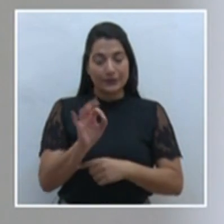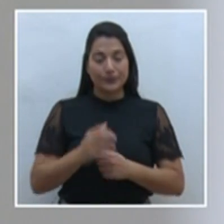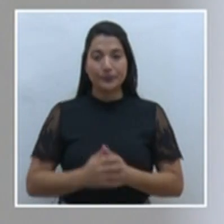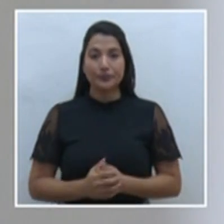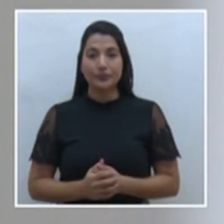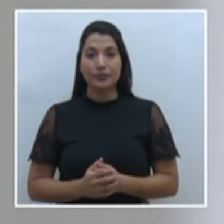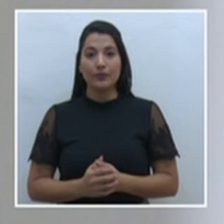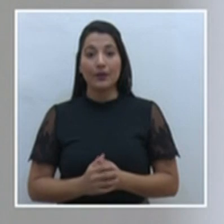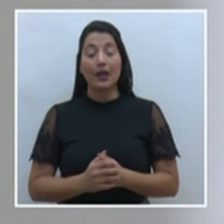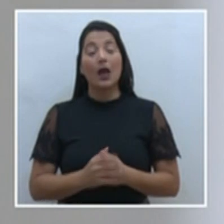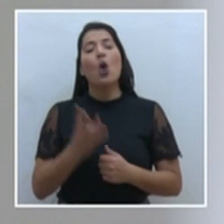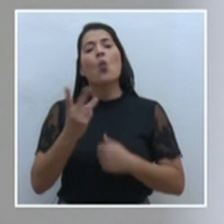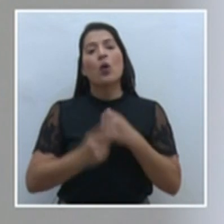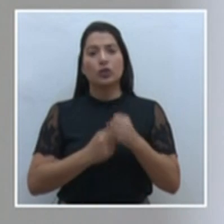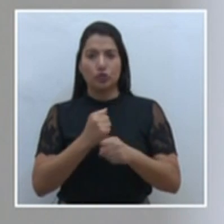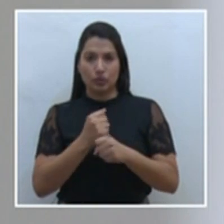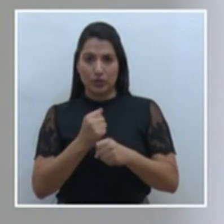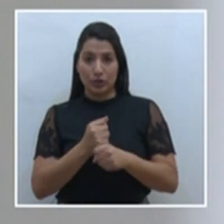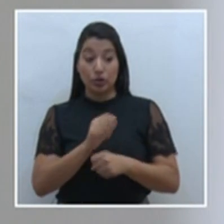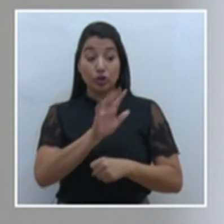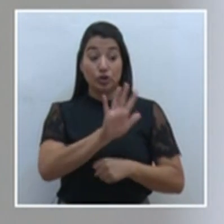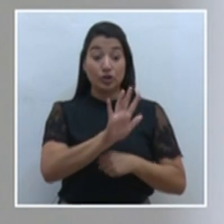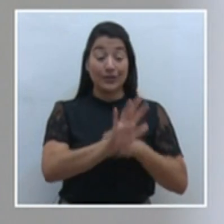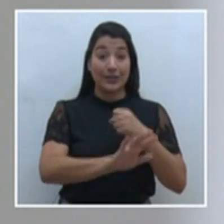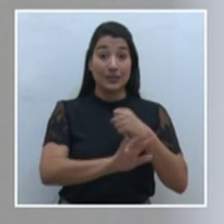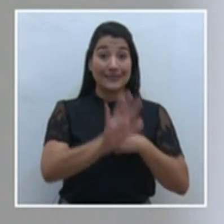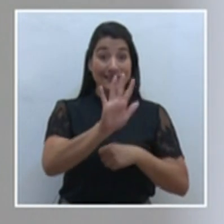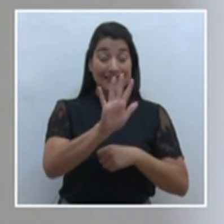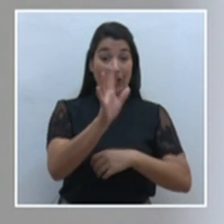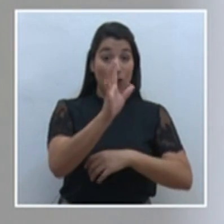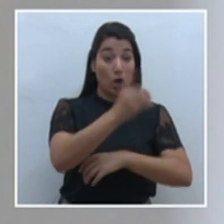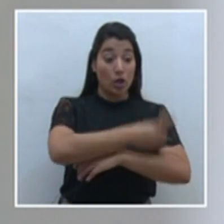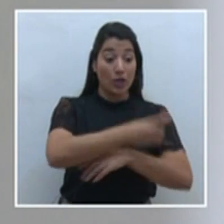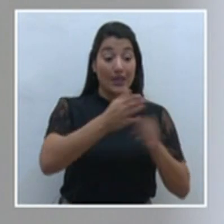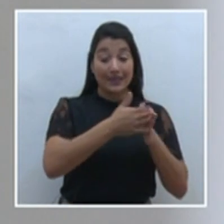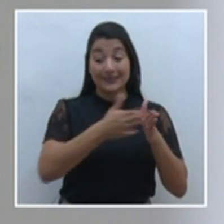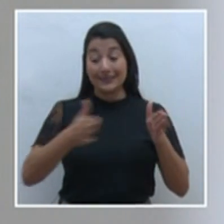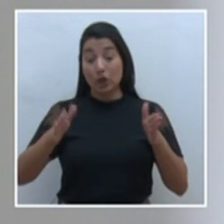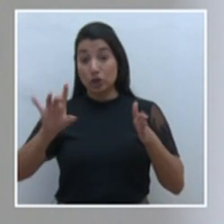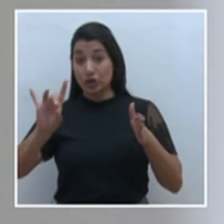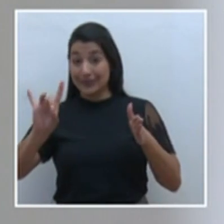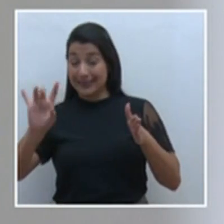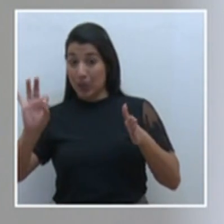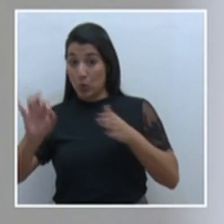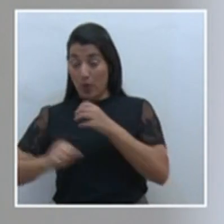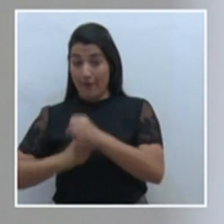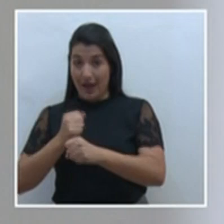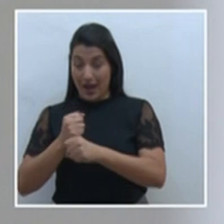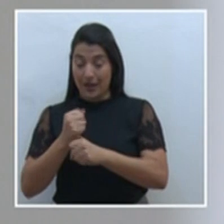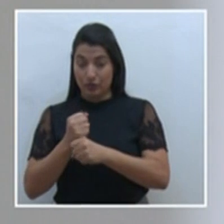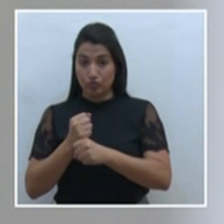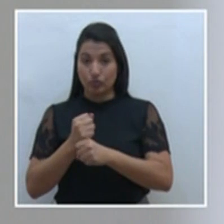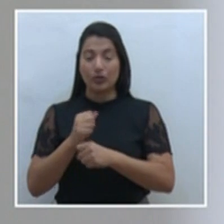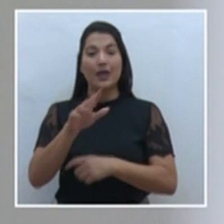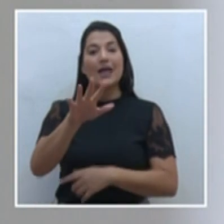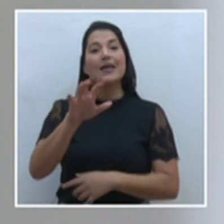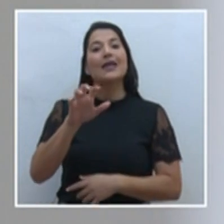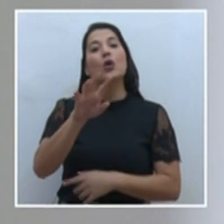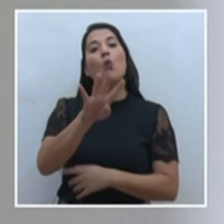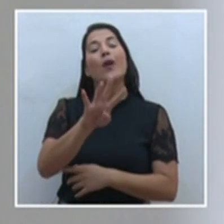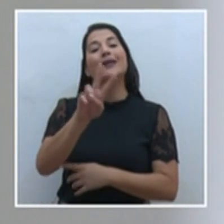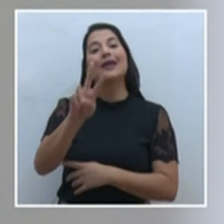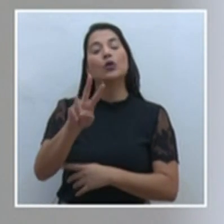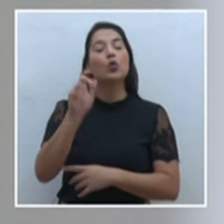en esto un rango de edad que va desde los 5 días hasta los 89 años de edad. Serían